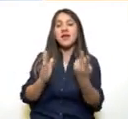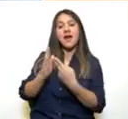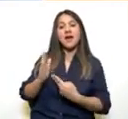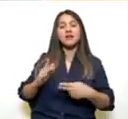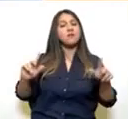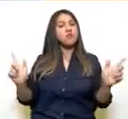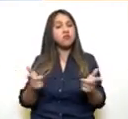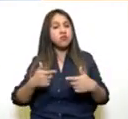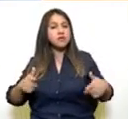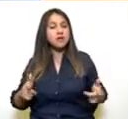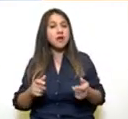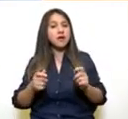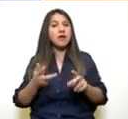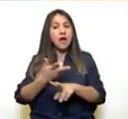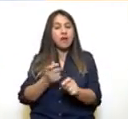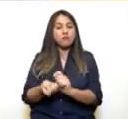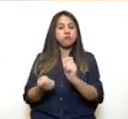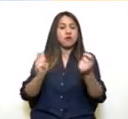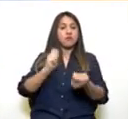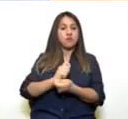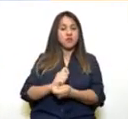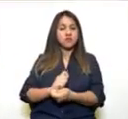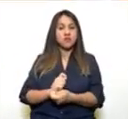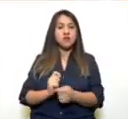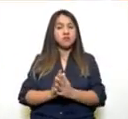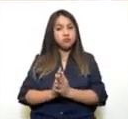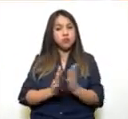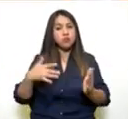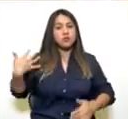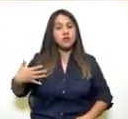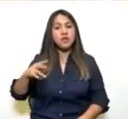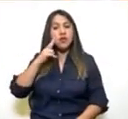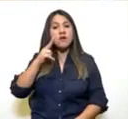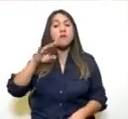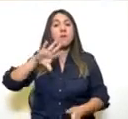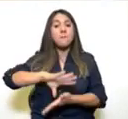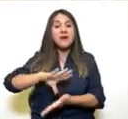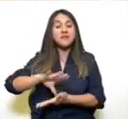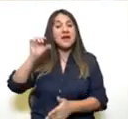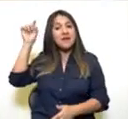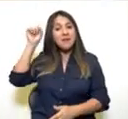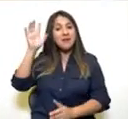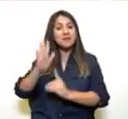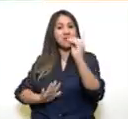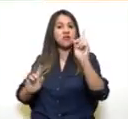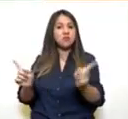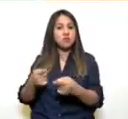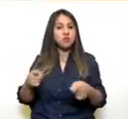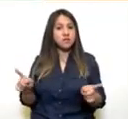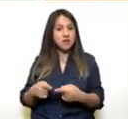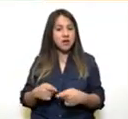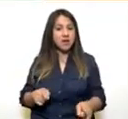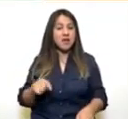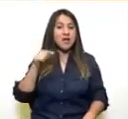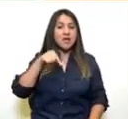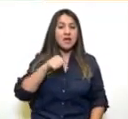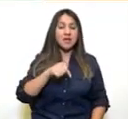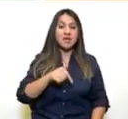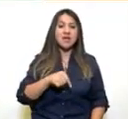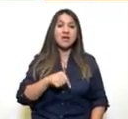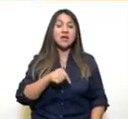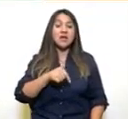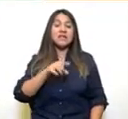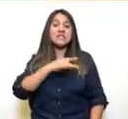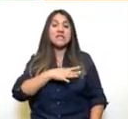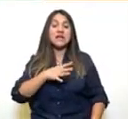pueblos y transformaciones increíbles los países como alemania lo desarrolla la música y aquí se le va quitando cada vez más al